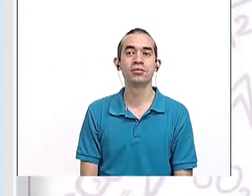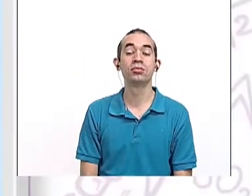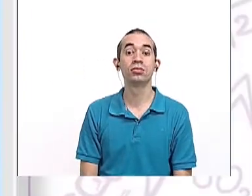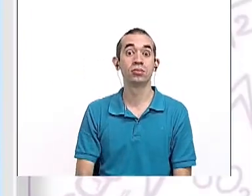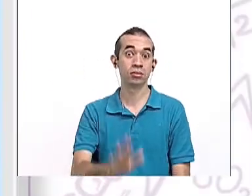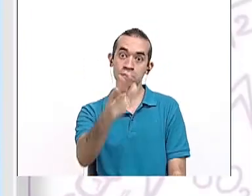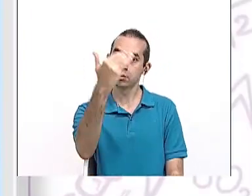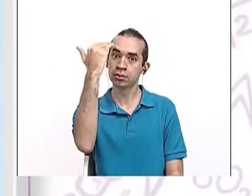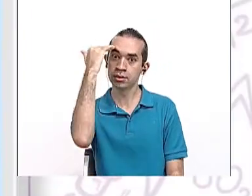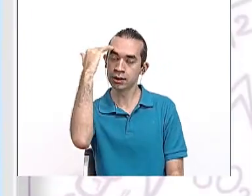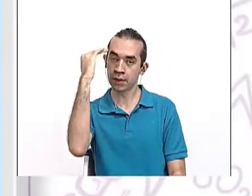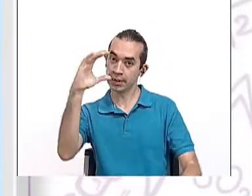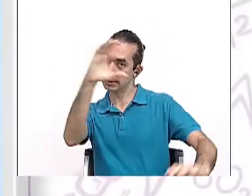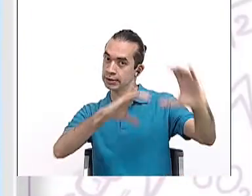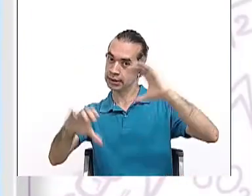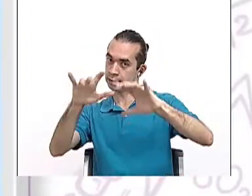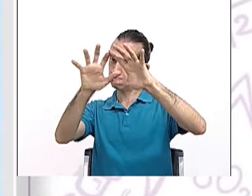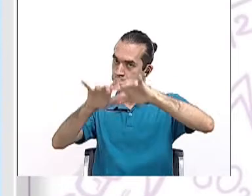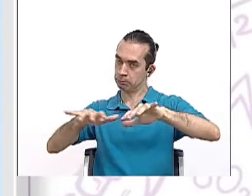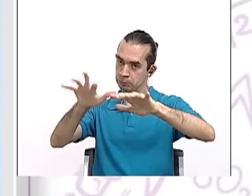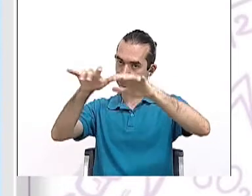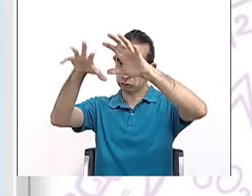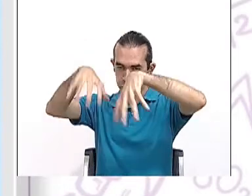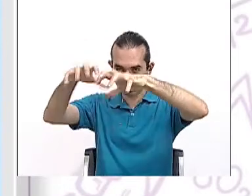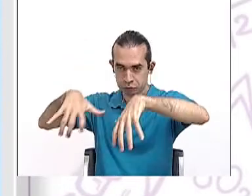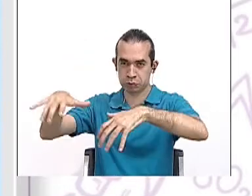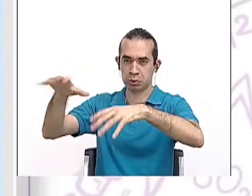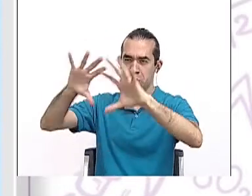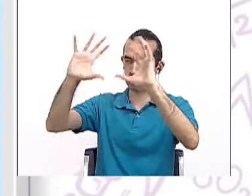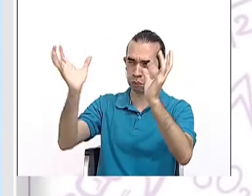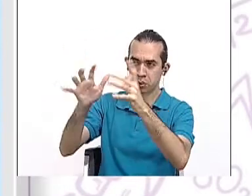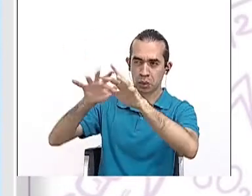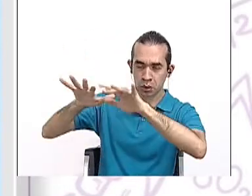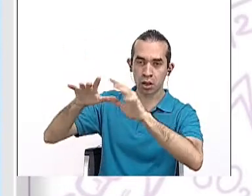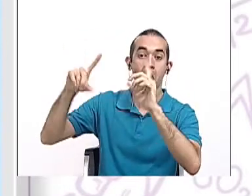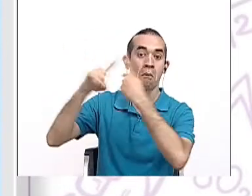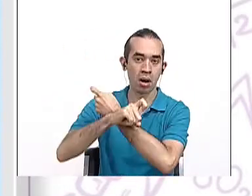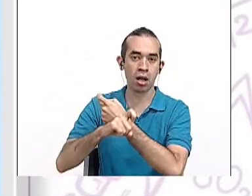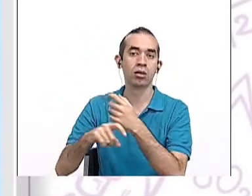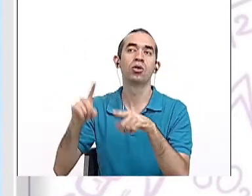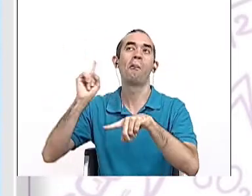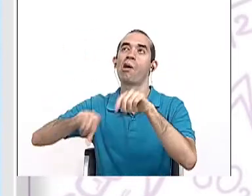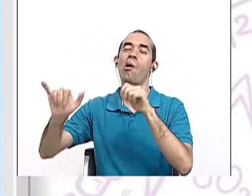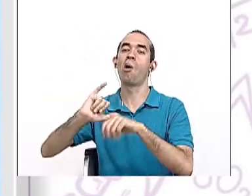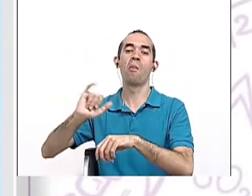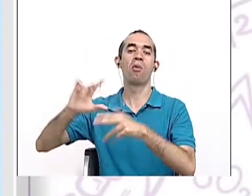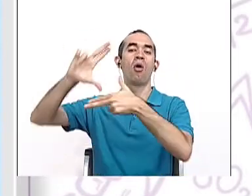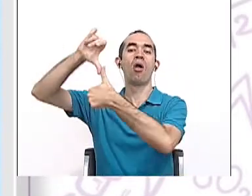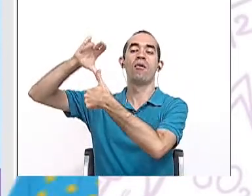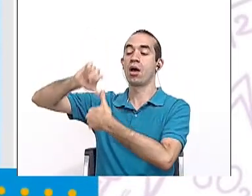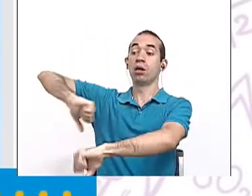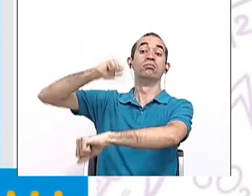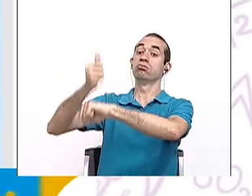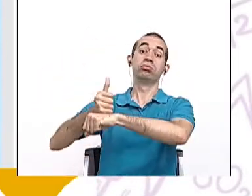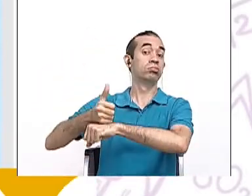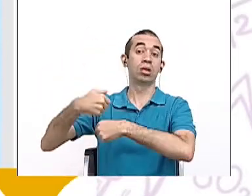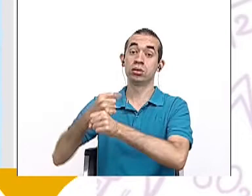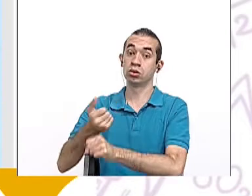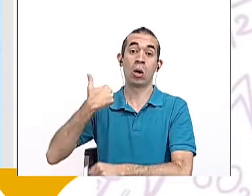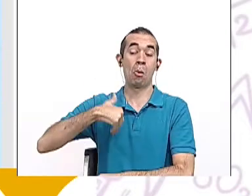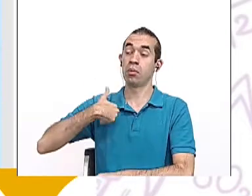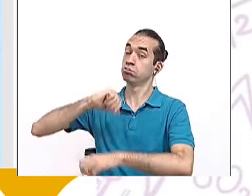Aunque la ciencia meteorológica es de gran complejidad y no se puede decir que tal o cual huracán fue causado por el hombre,